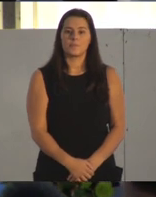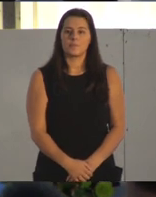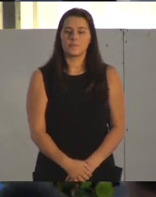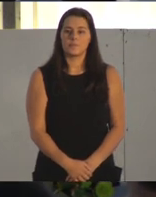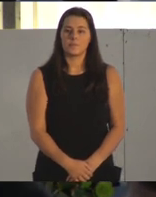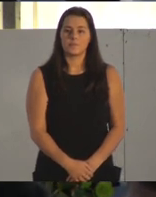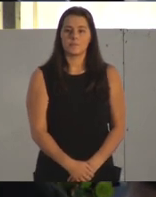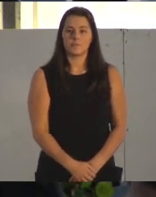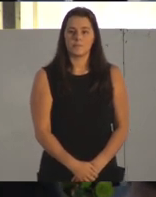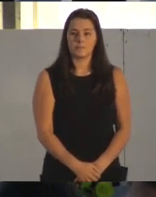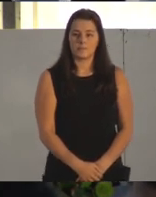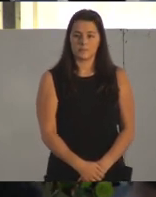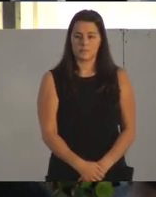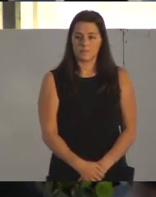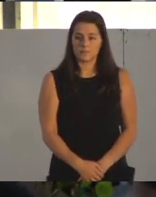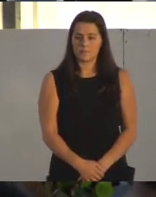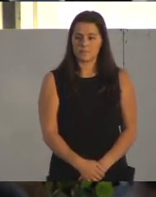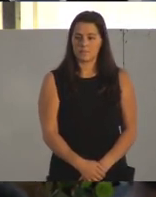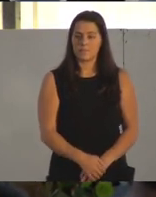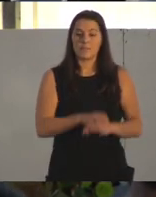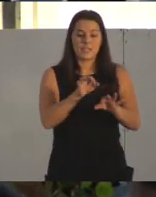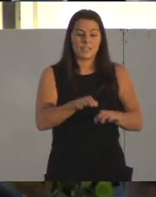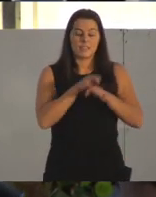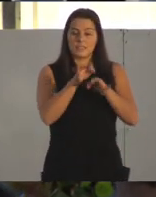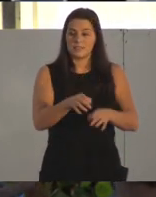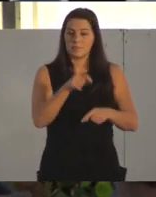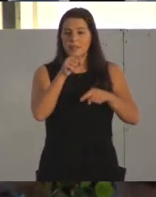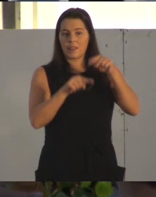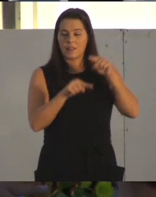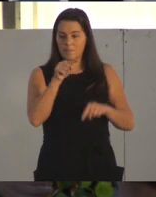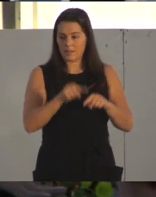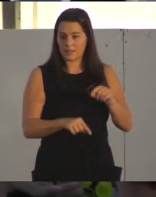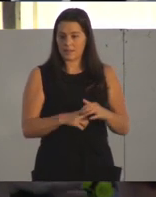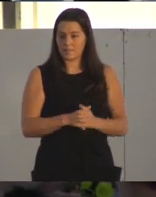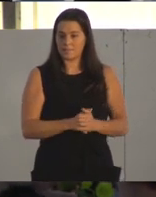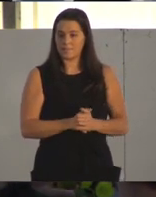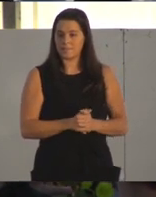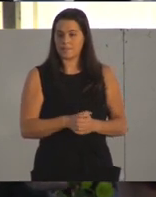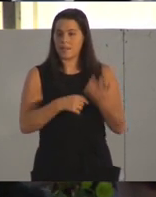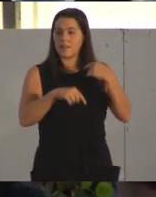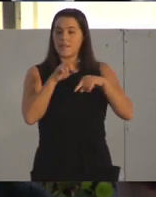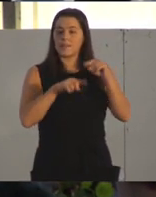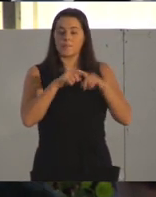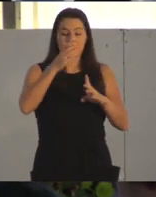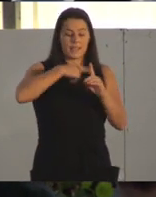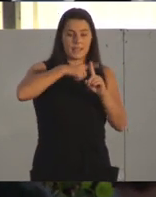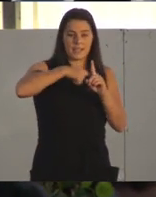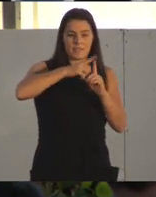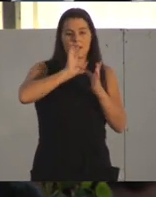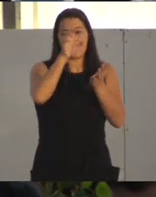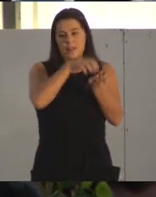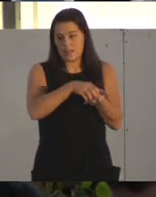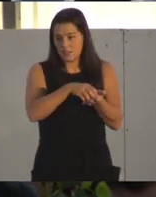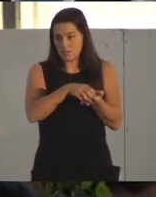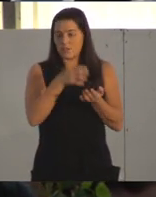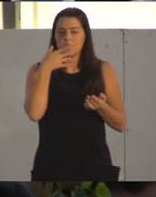Raquel, tenemos poco tiempo. Siempre va a depender. Tenemos poco tiempo ya. Sí. Siempre va a depender de los medios que tenga el centro, de si tienen